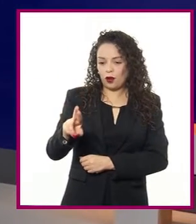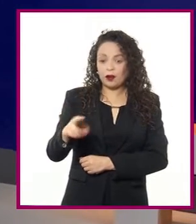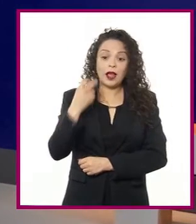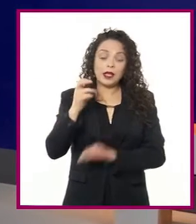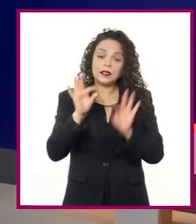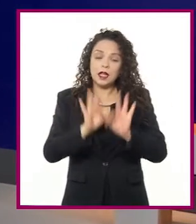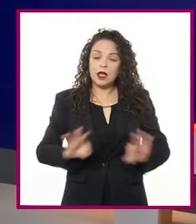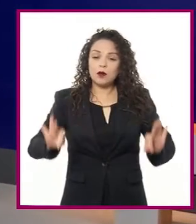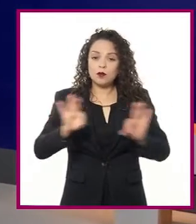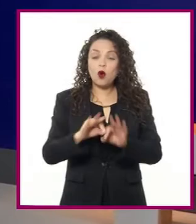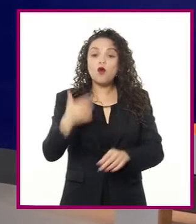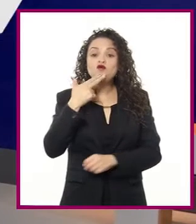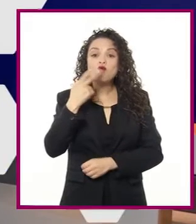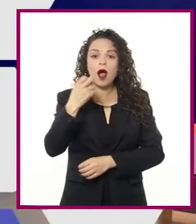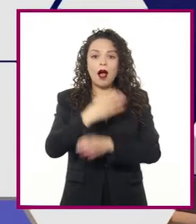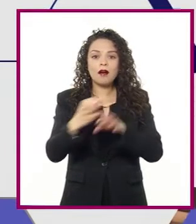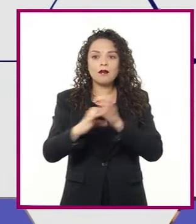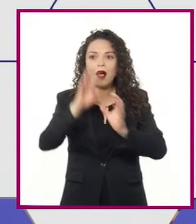elementos.